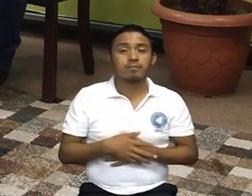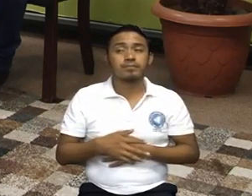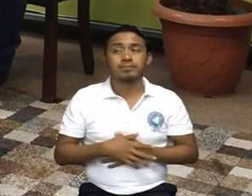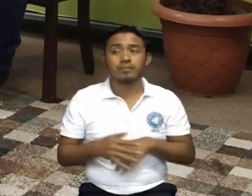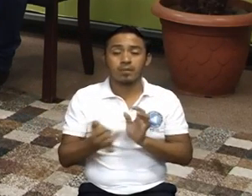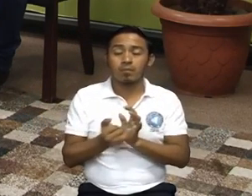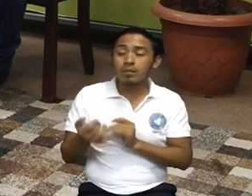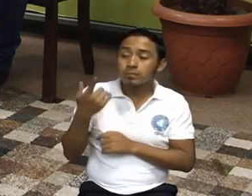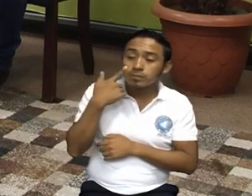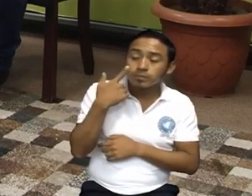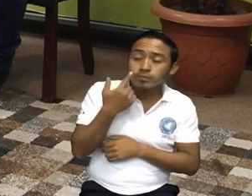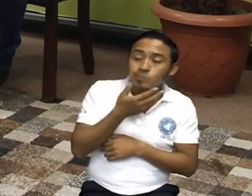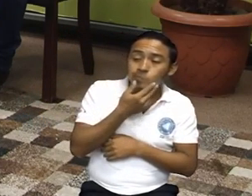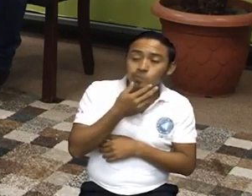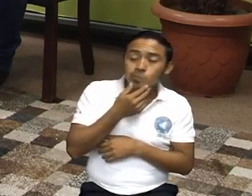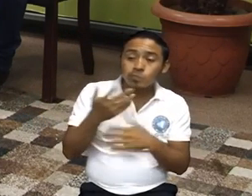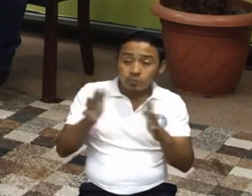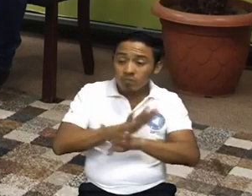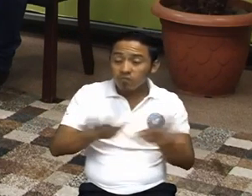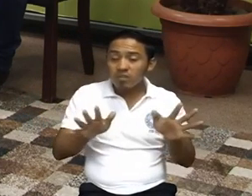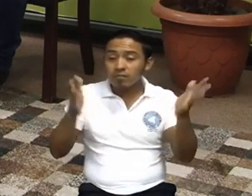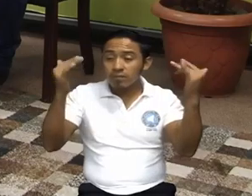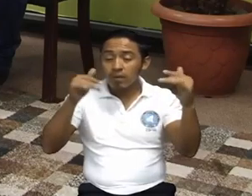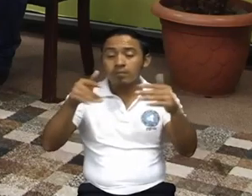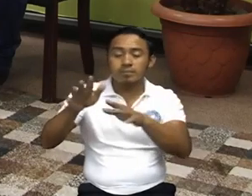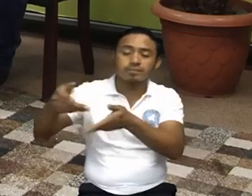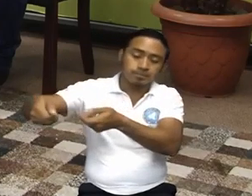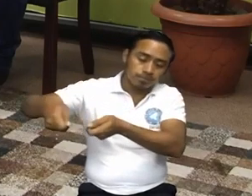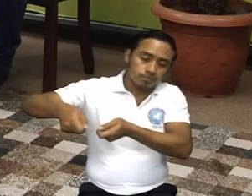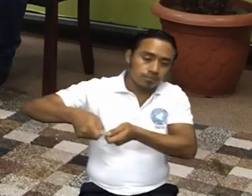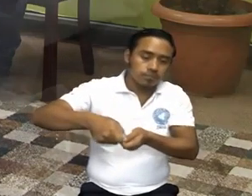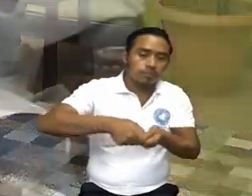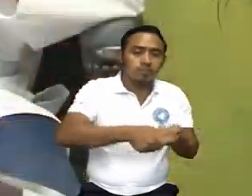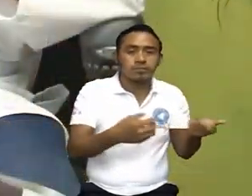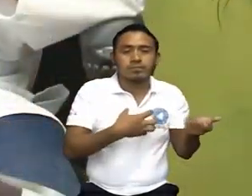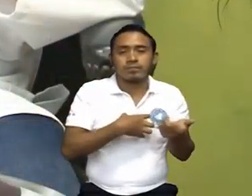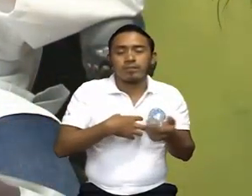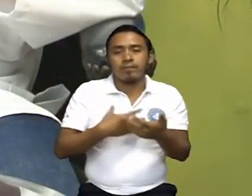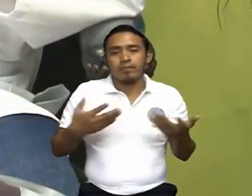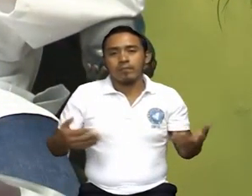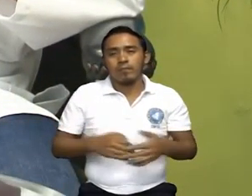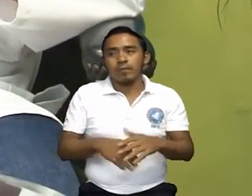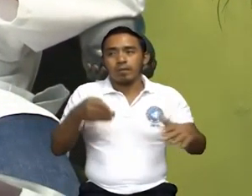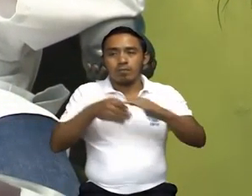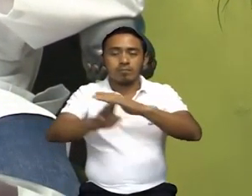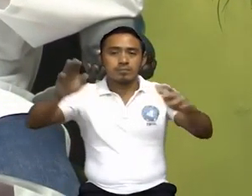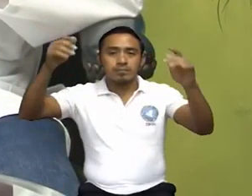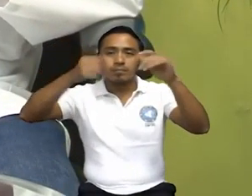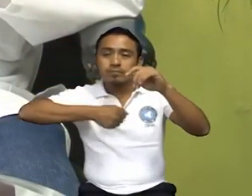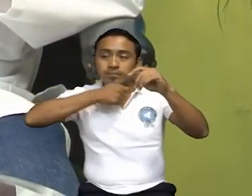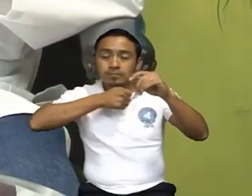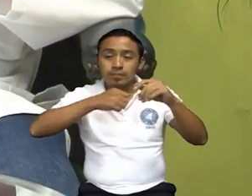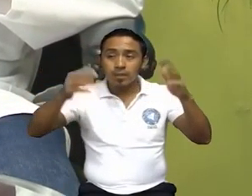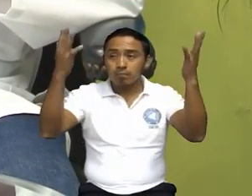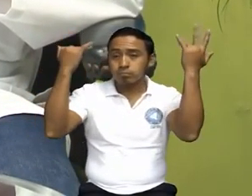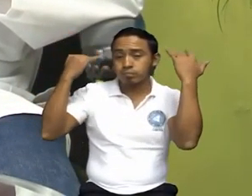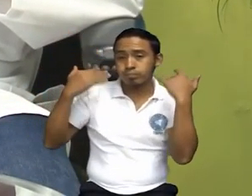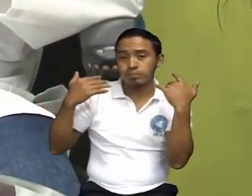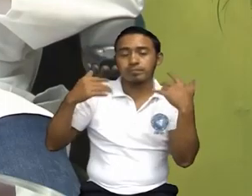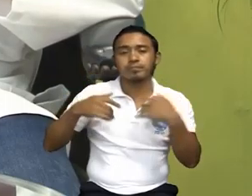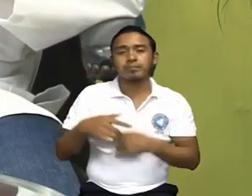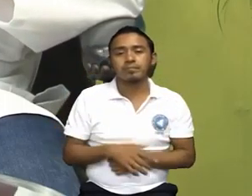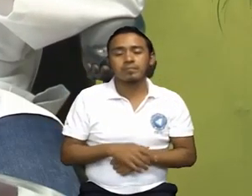hora de que sale. Y correcto, sí. Estar pendiente de un miembro de la familia que claro. Esté al tanto, que entró el abuelito, ¿verdad? Y que